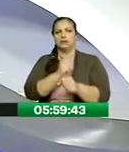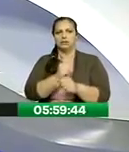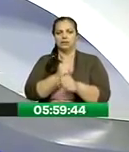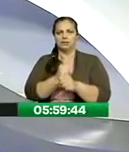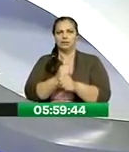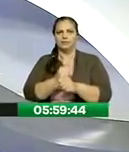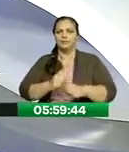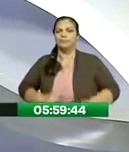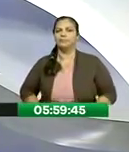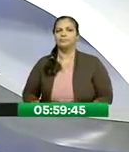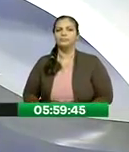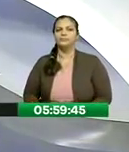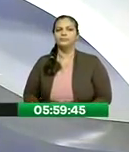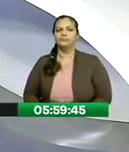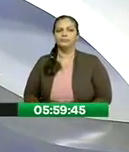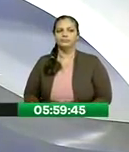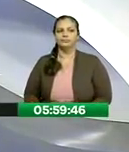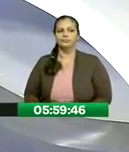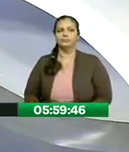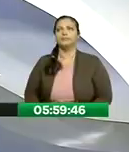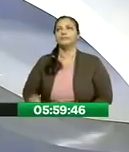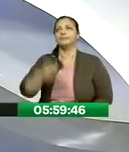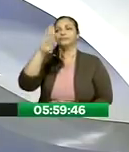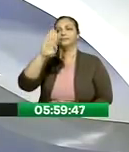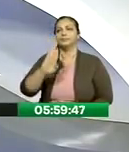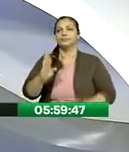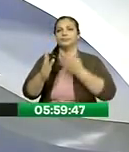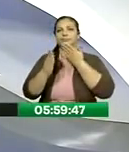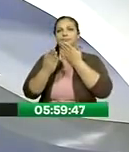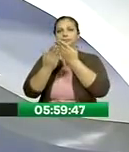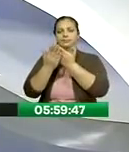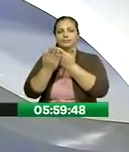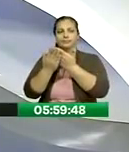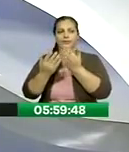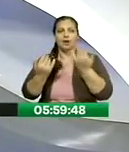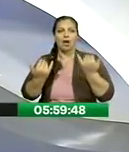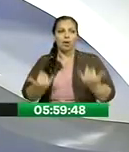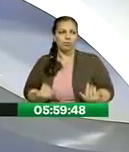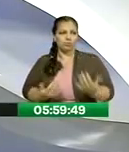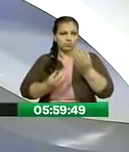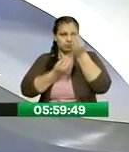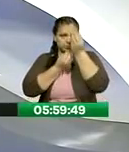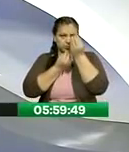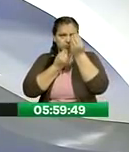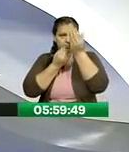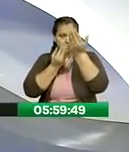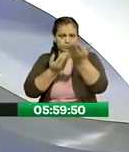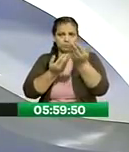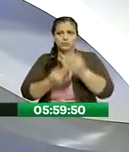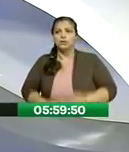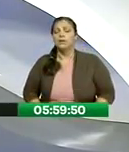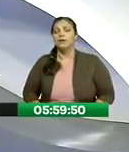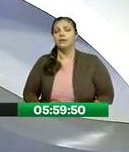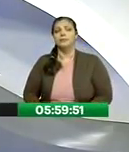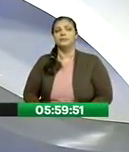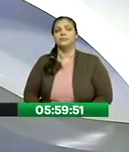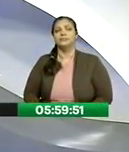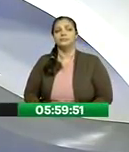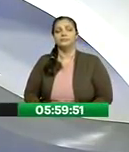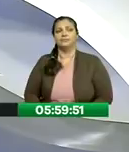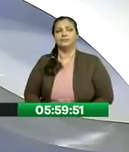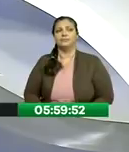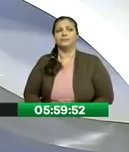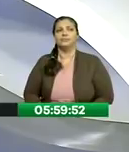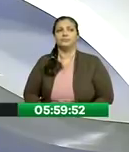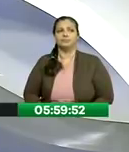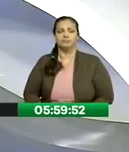a poquísimo tiempo, pero creo y me siento con el derecho de decirlo, me siento agradecida, bien